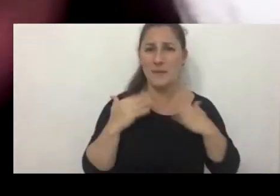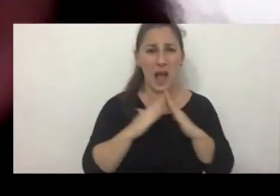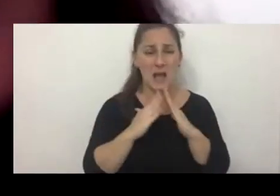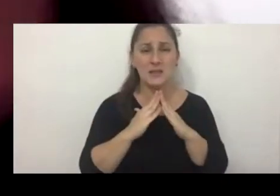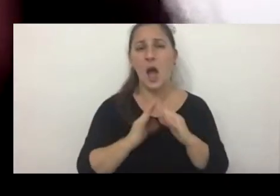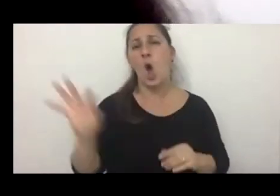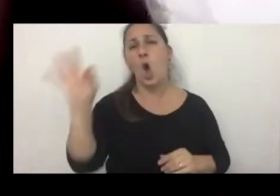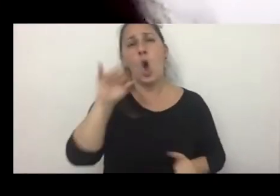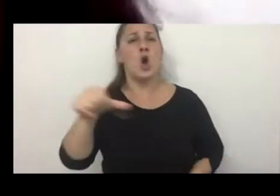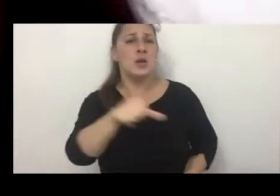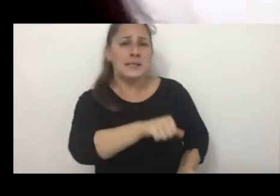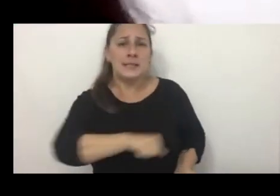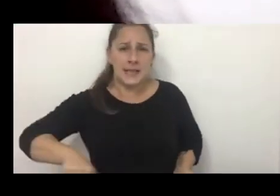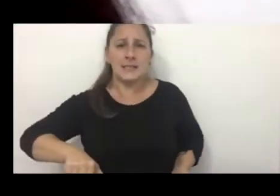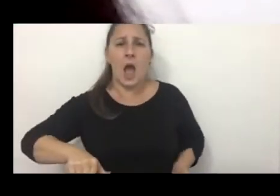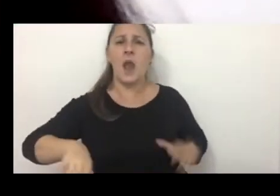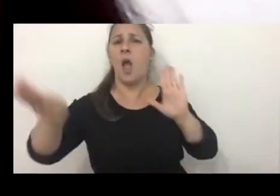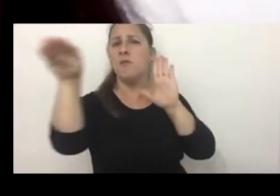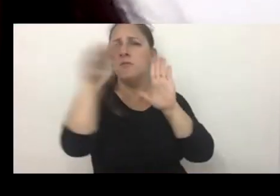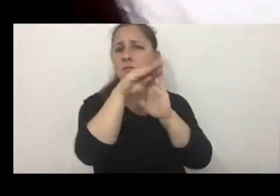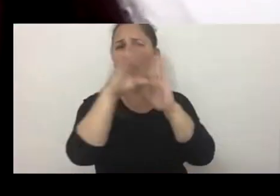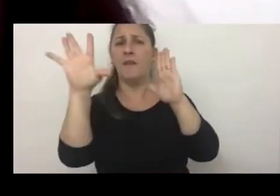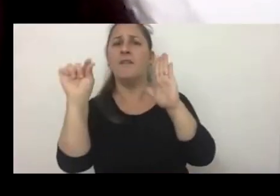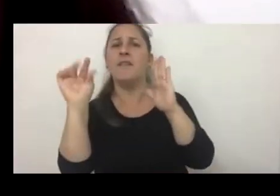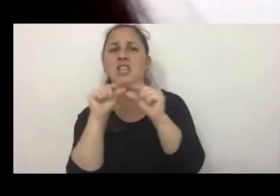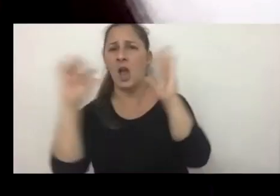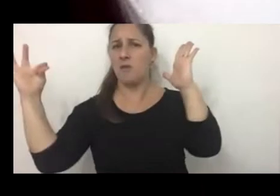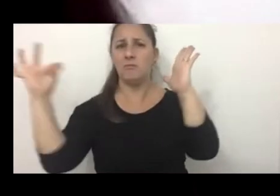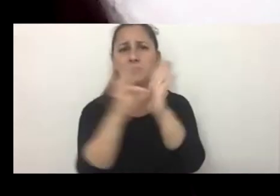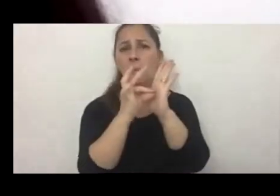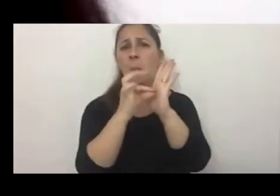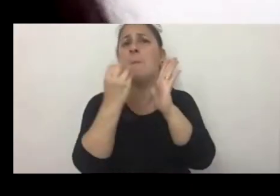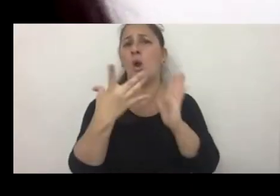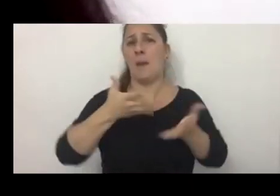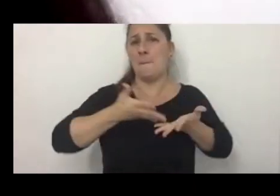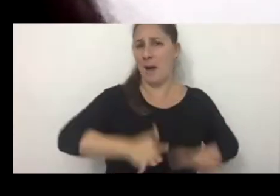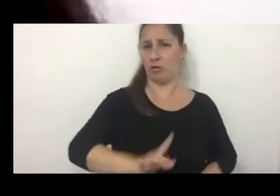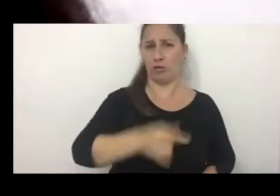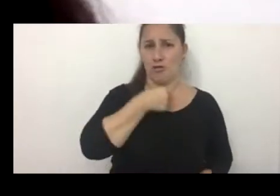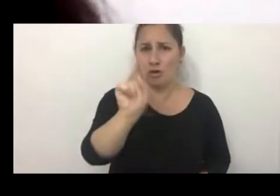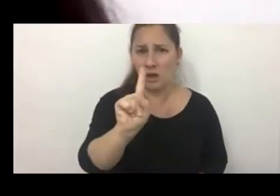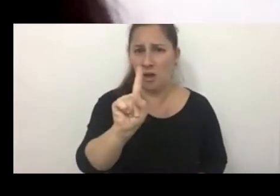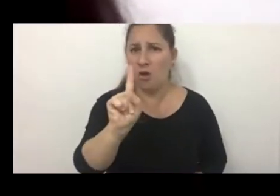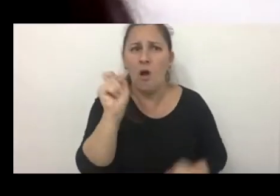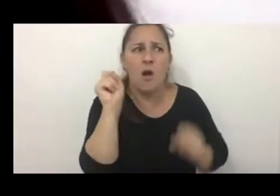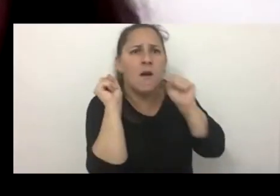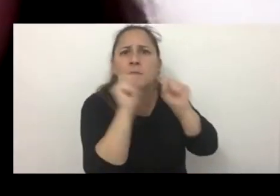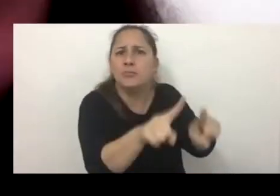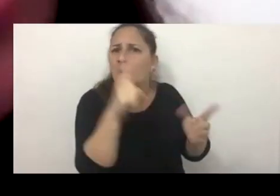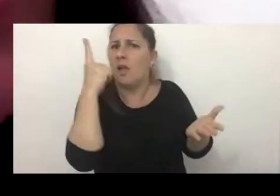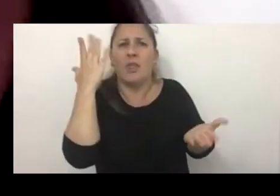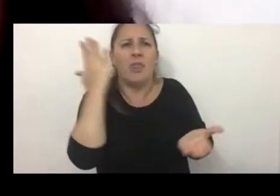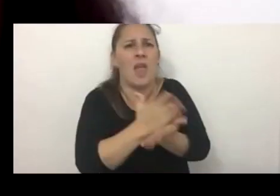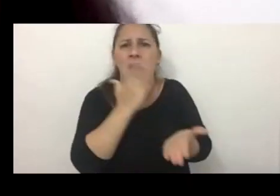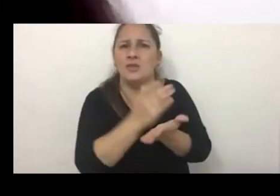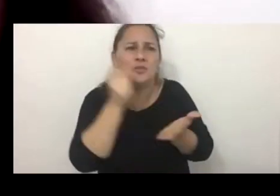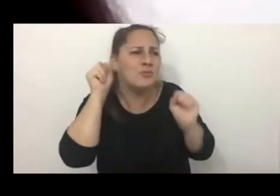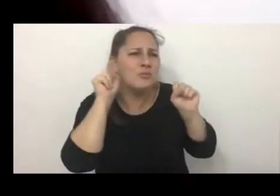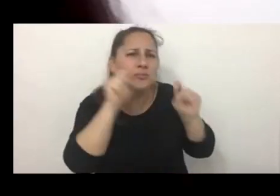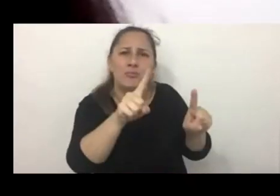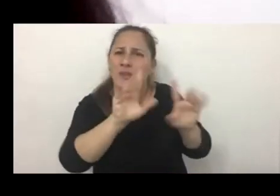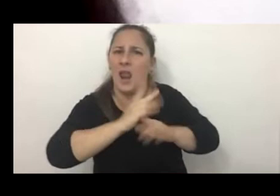institución. ¿Se entiende a dónde vamos? O sea, uno debe contar con información para conocer cuáles son las capacidades del cuerpo,